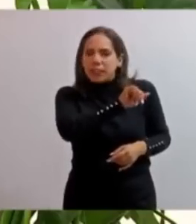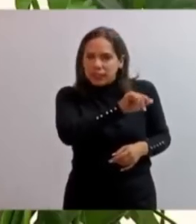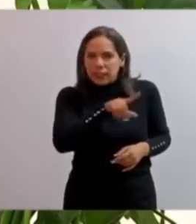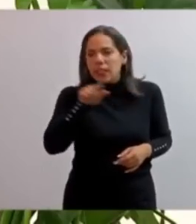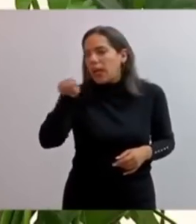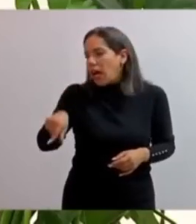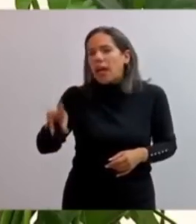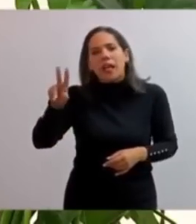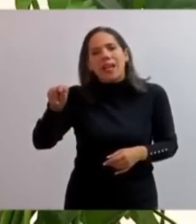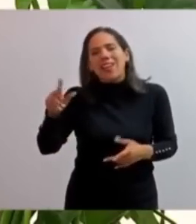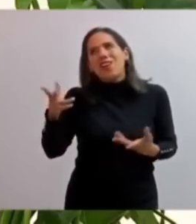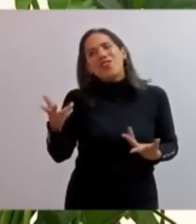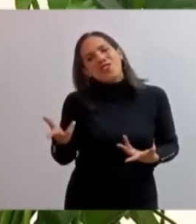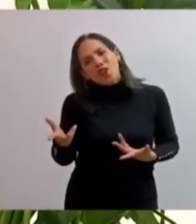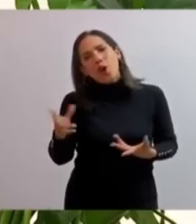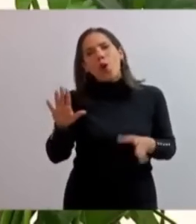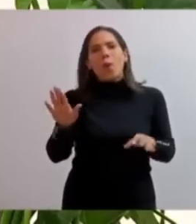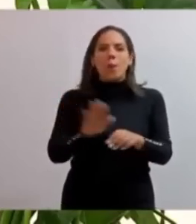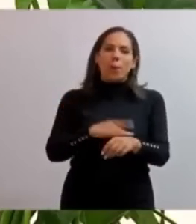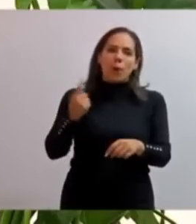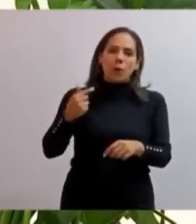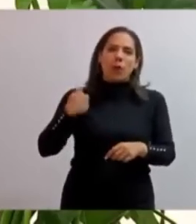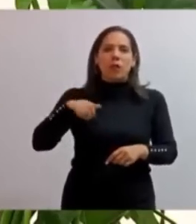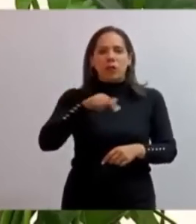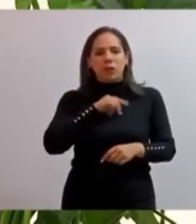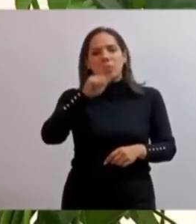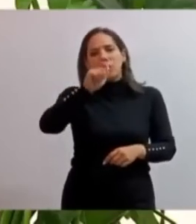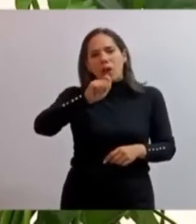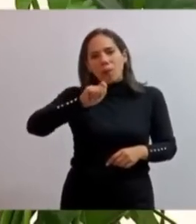no. Pienso que ya somos profesionistas